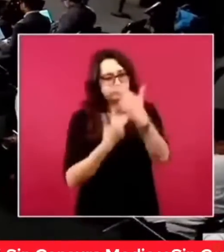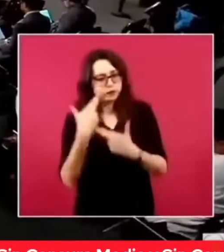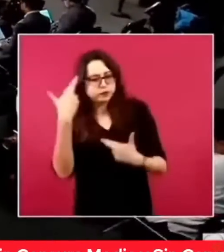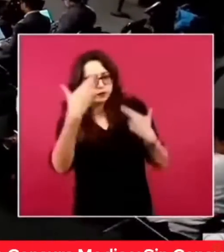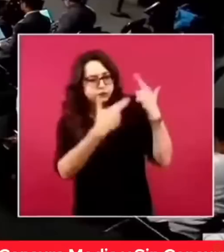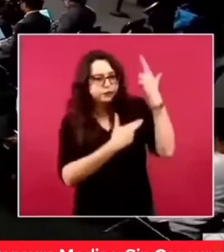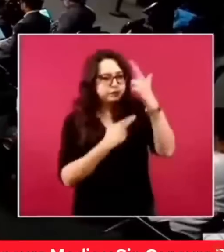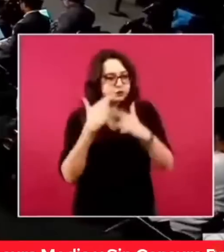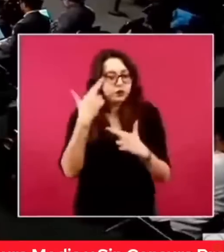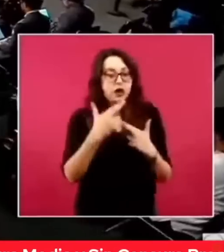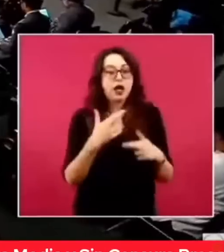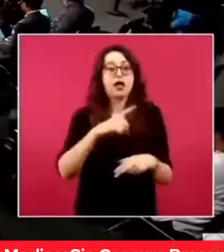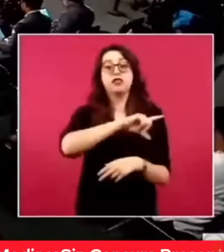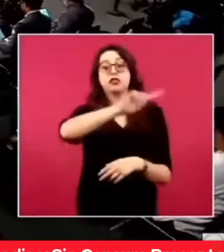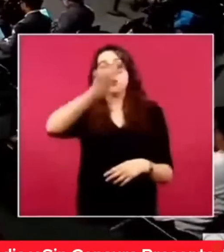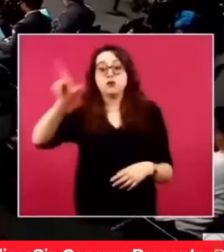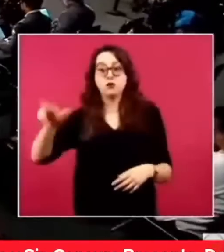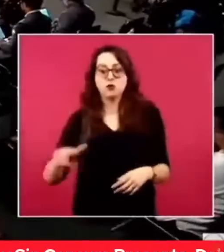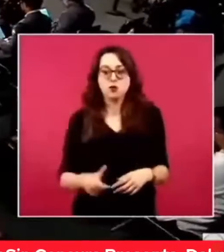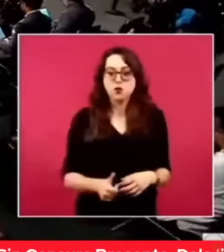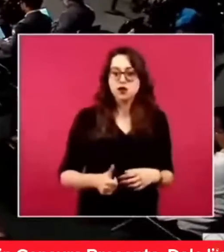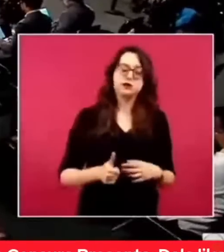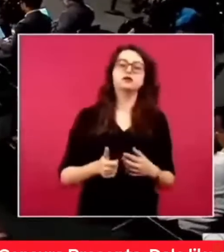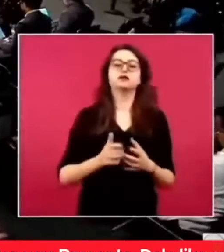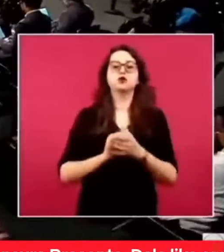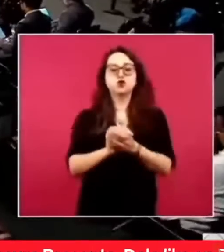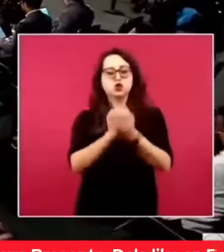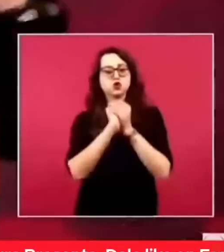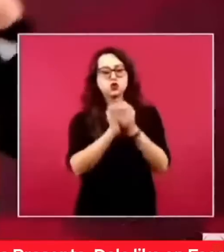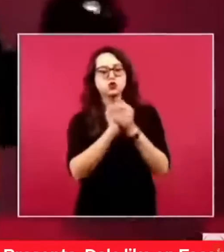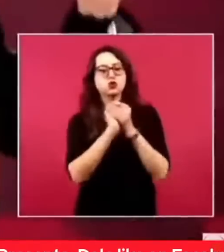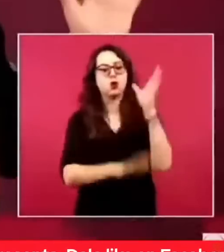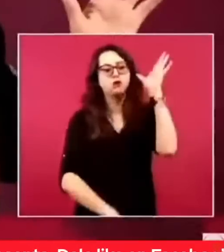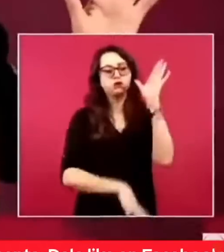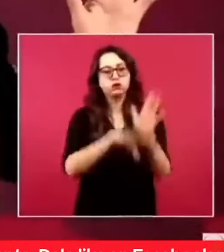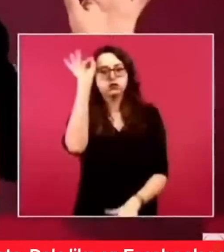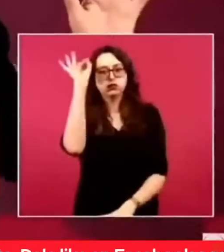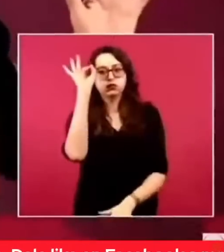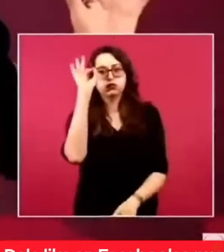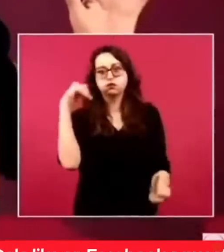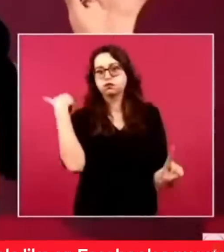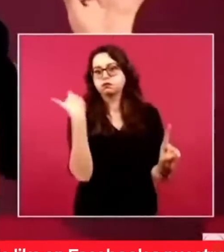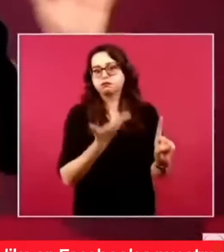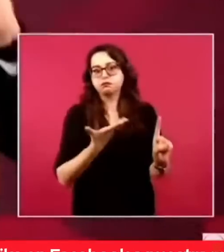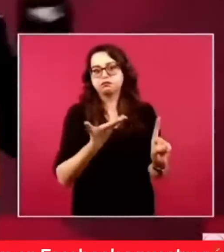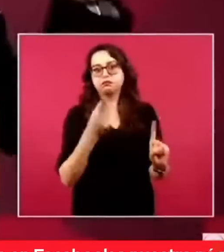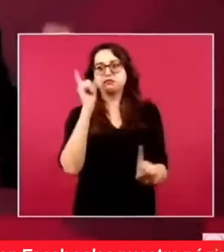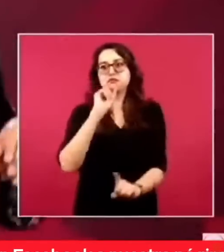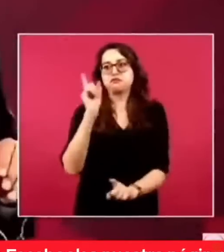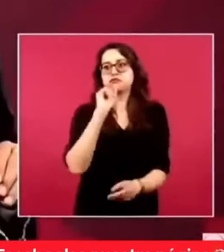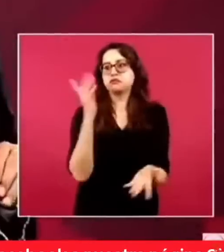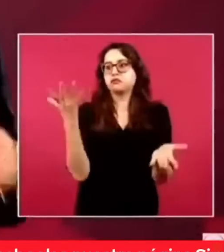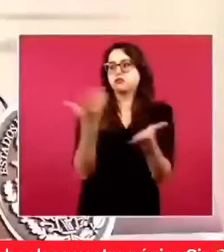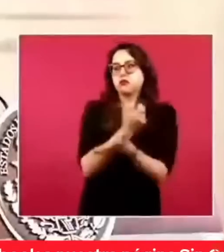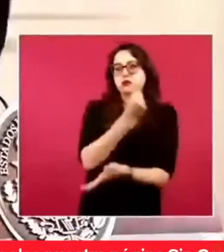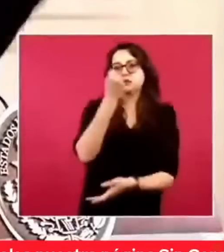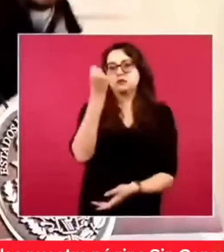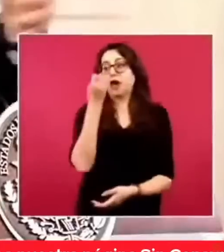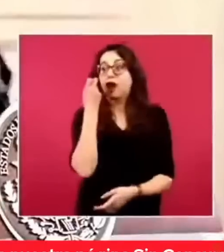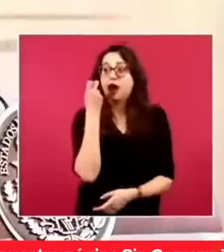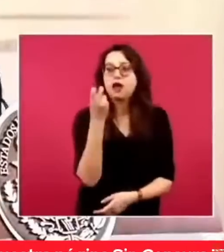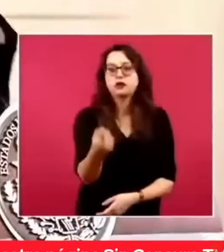Entonces, es lo más transparente que puede haber.